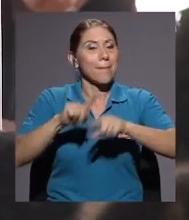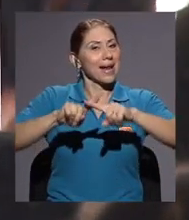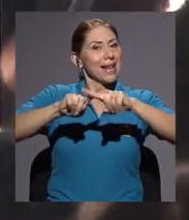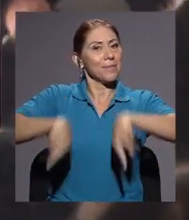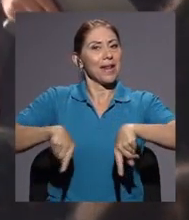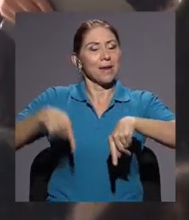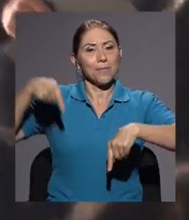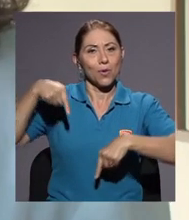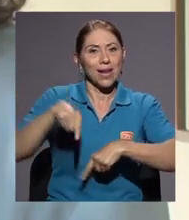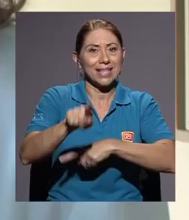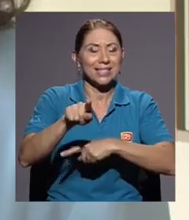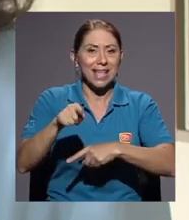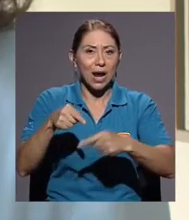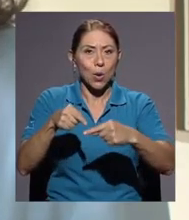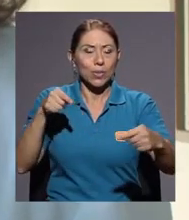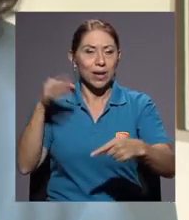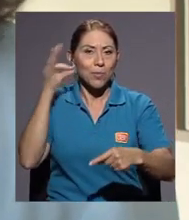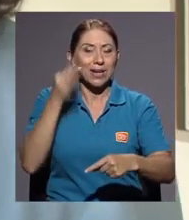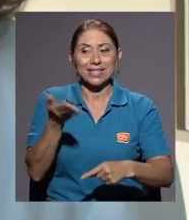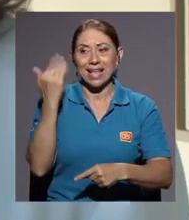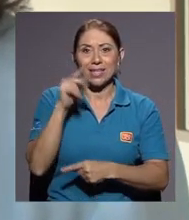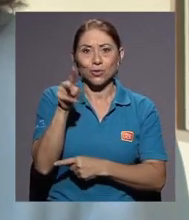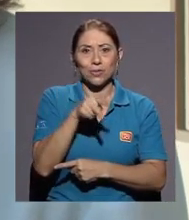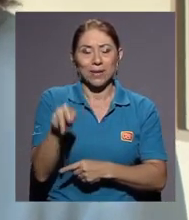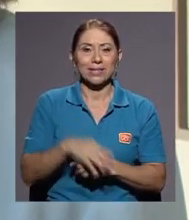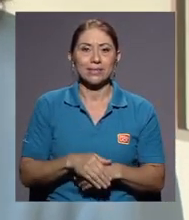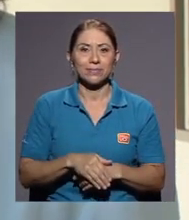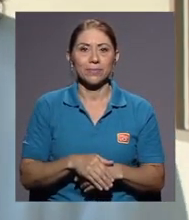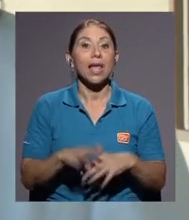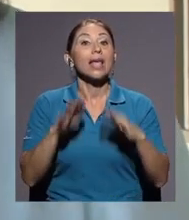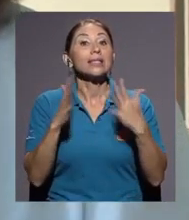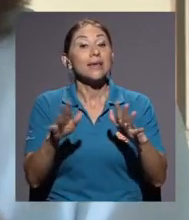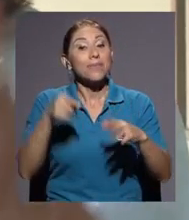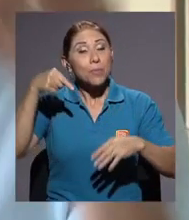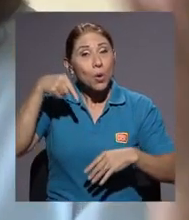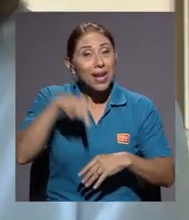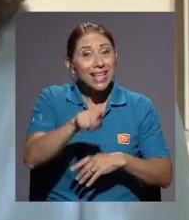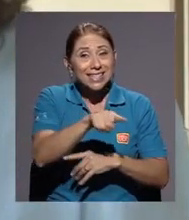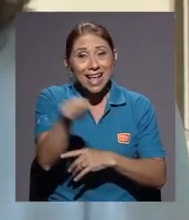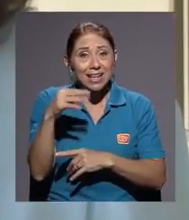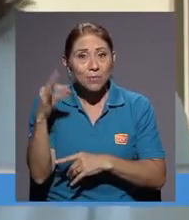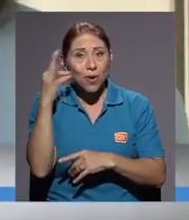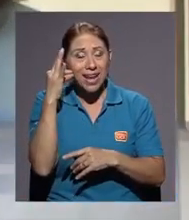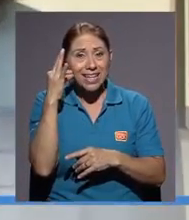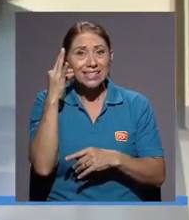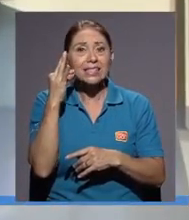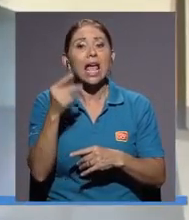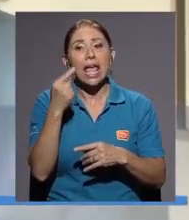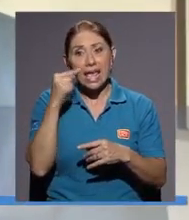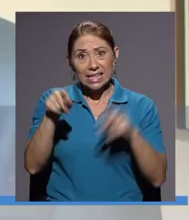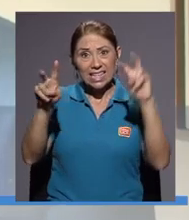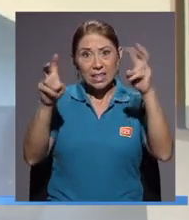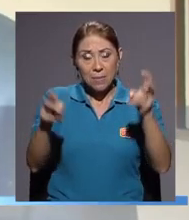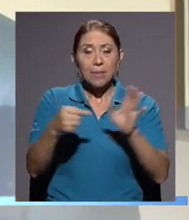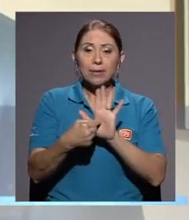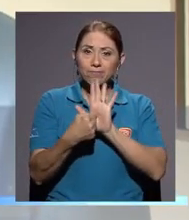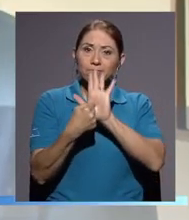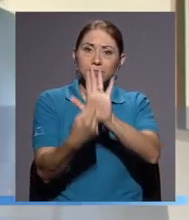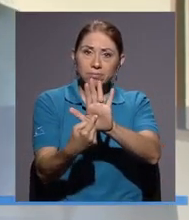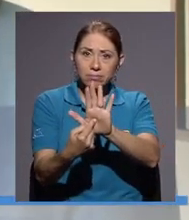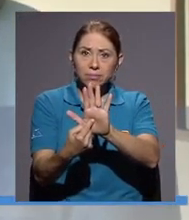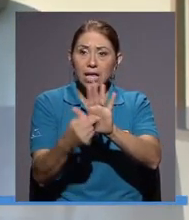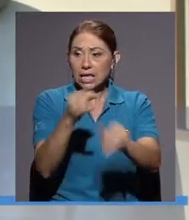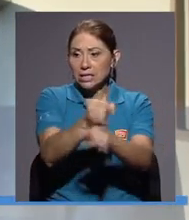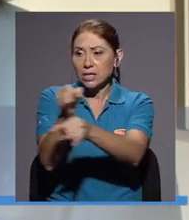semanas. Que prioriza la erradicación de la violencia hacia las mujeres con el involucramiento de la institucionalidad